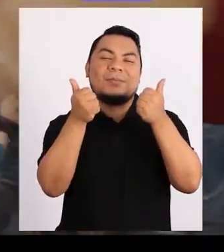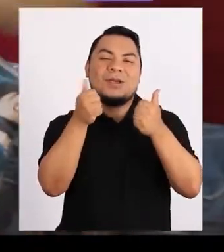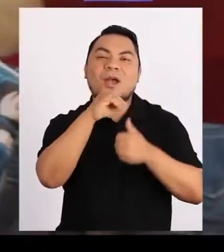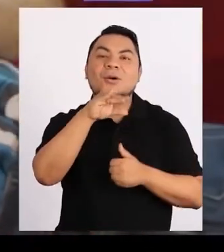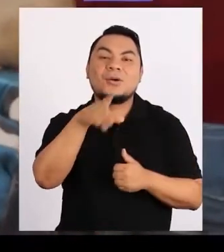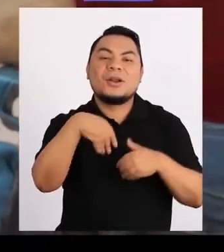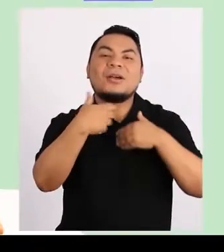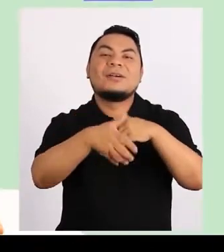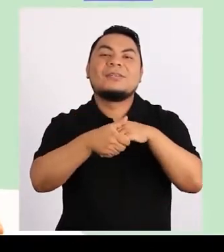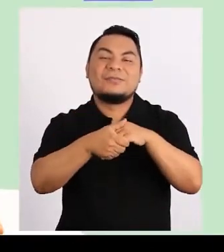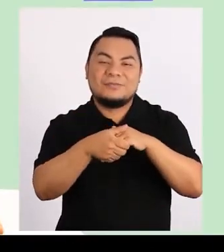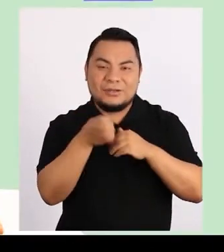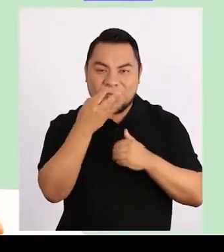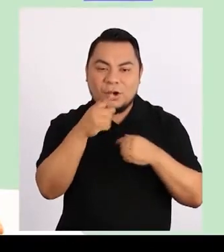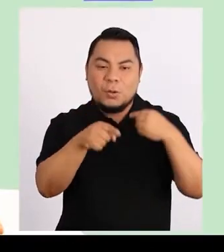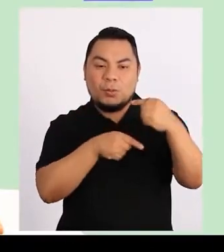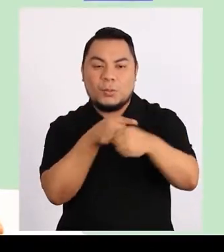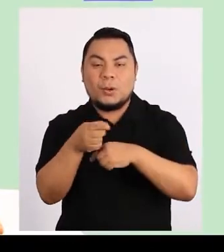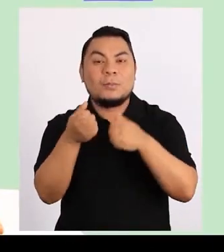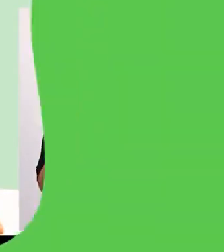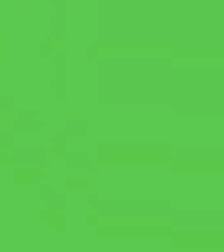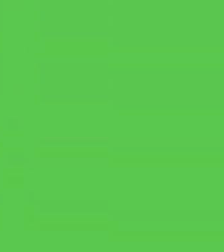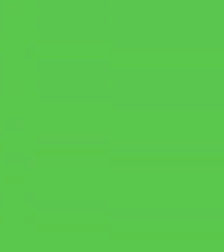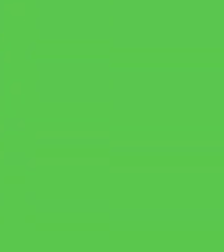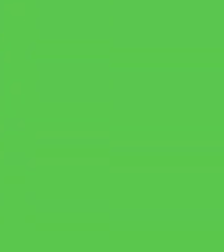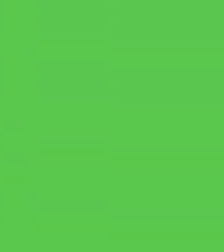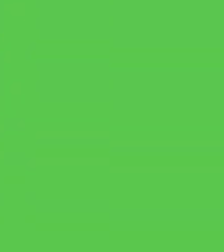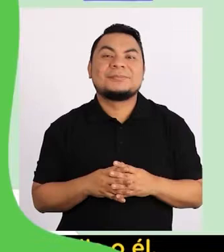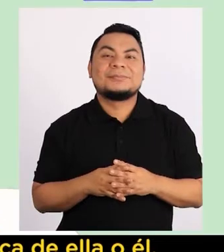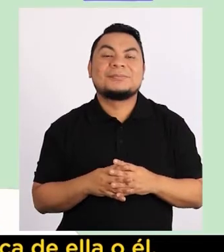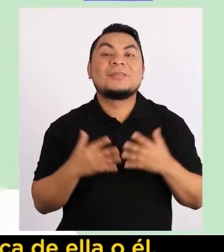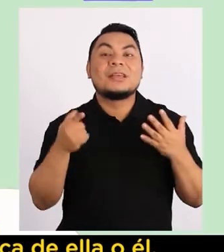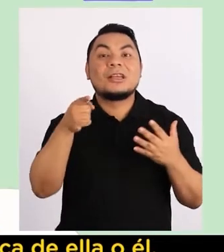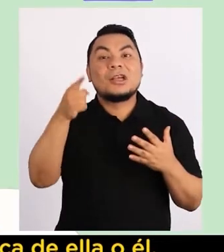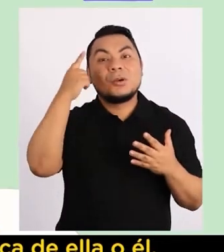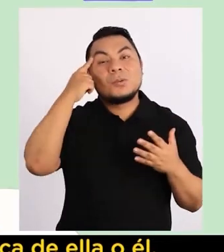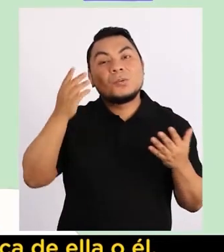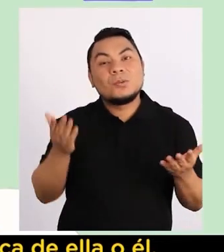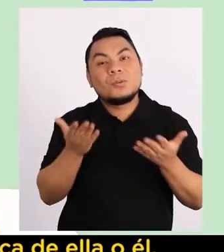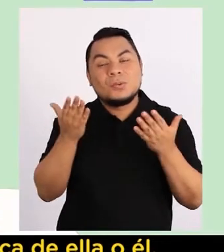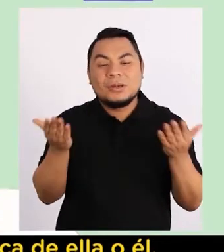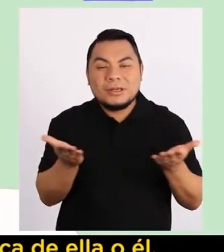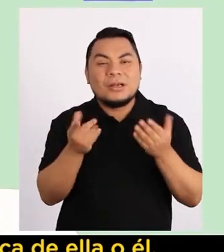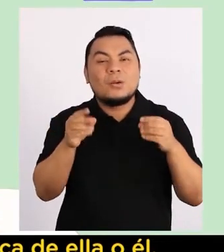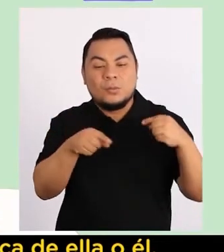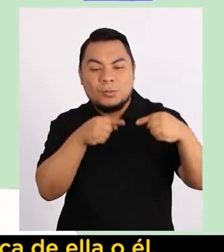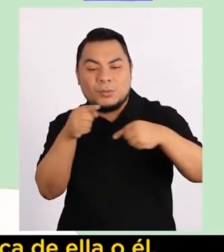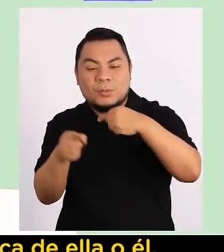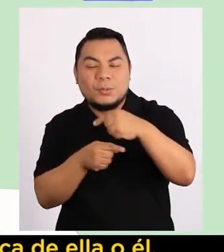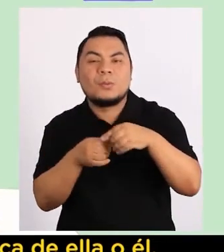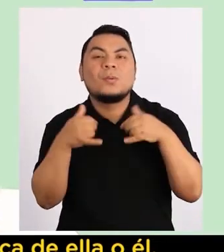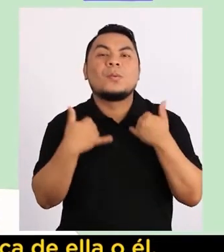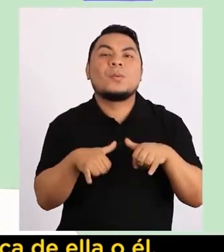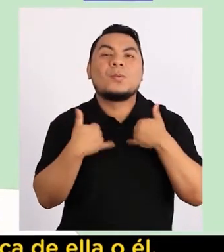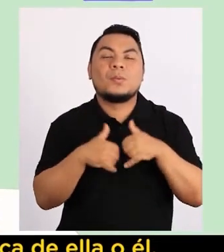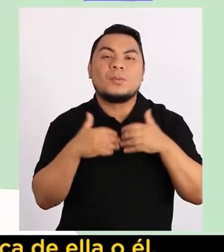Eso, Jorge, felicidades. Lo hiciste muy bien. Para estimular el giro, coloquen el juguete cerca de ella o